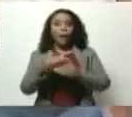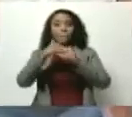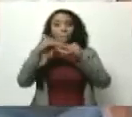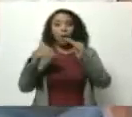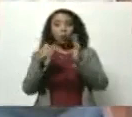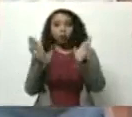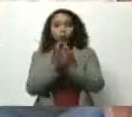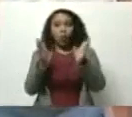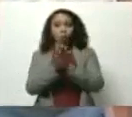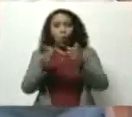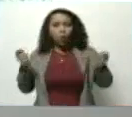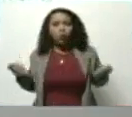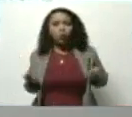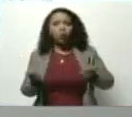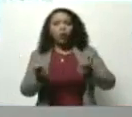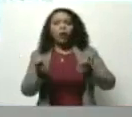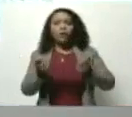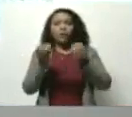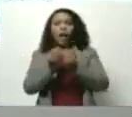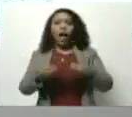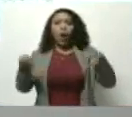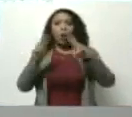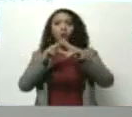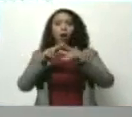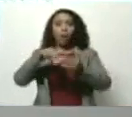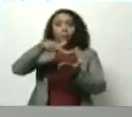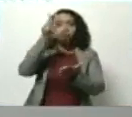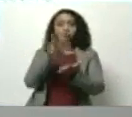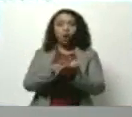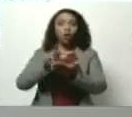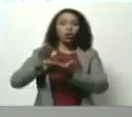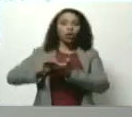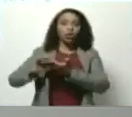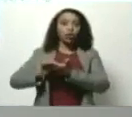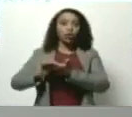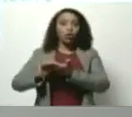de las naciones unidas peer solution aprueba una resolución